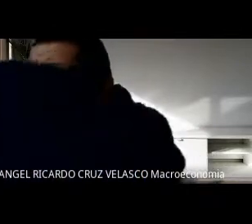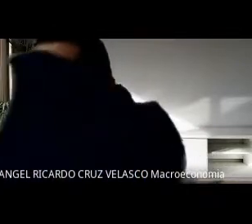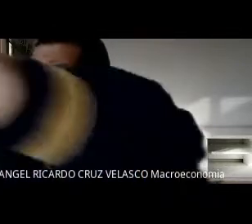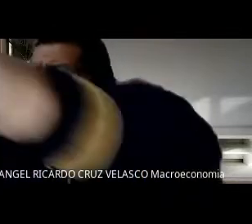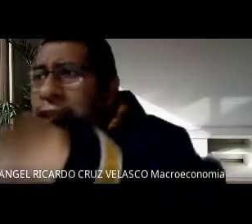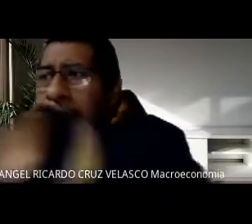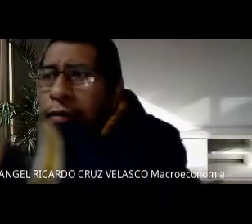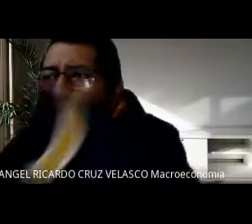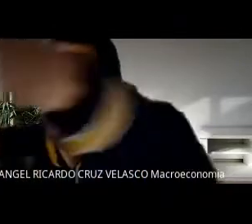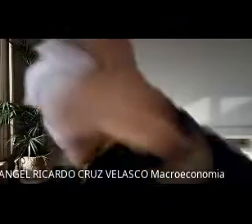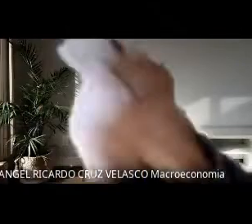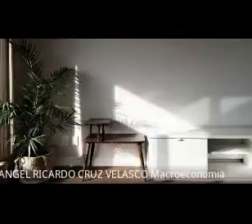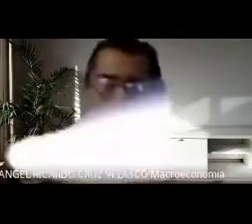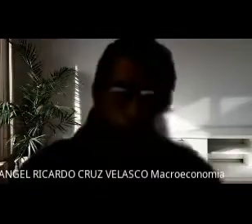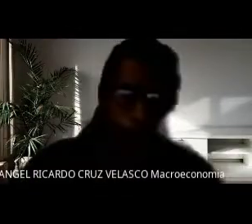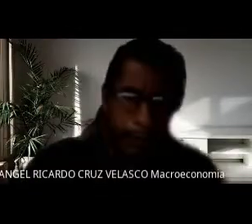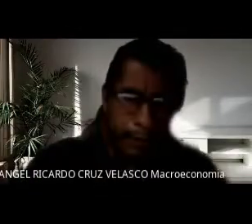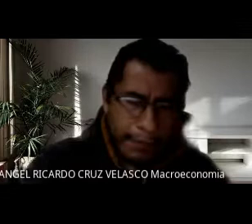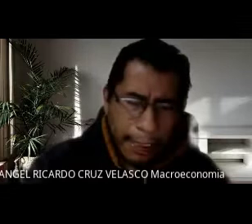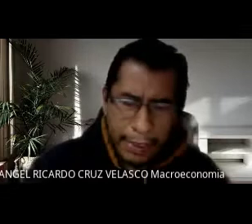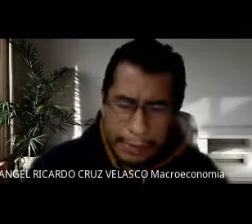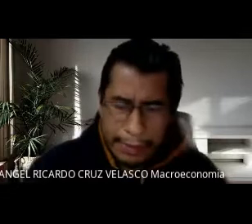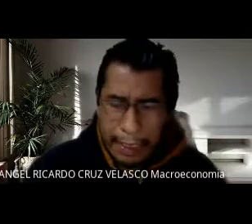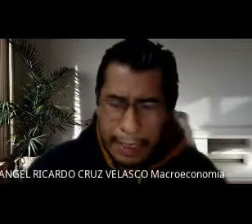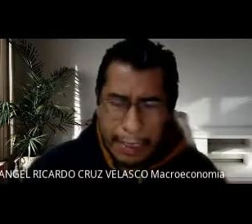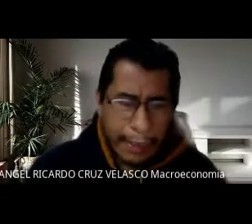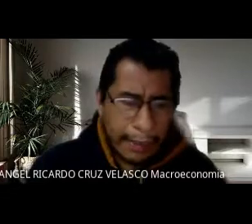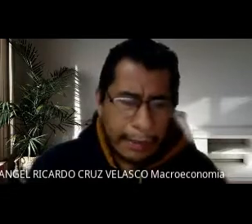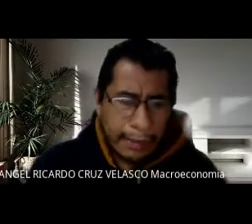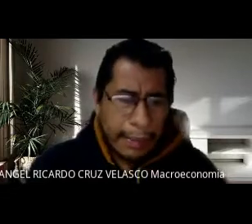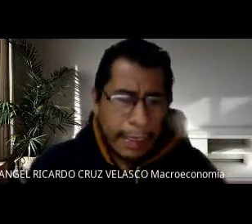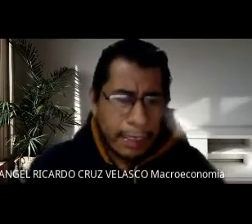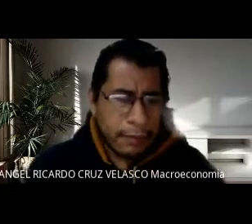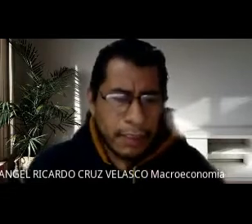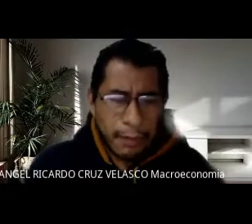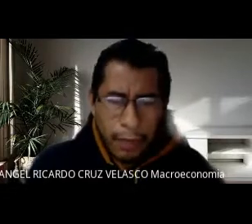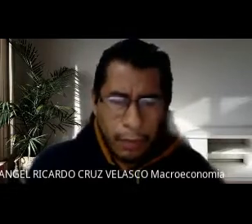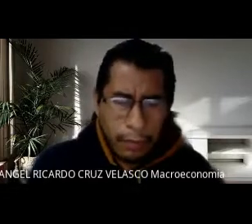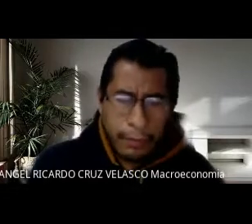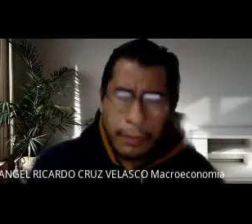de no refrendarle la concesión de Telmex a Carlos